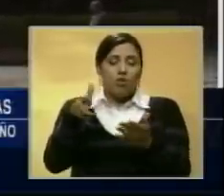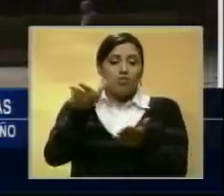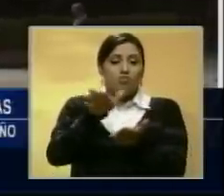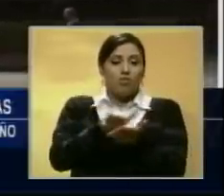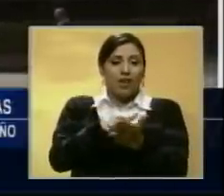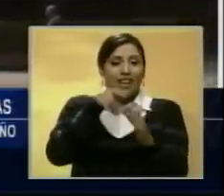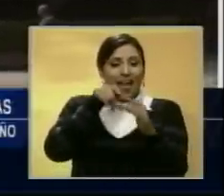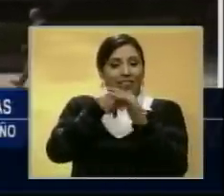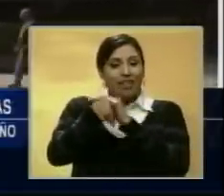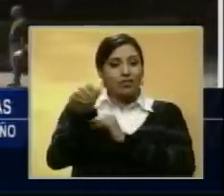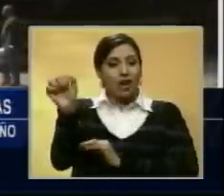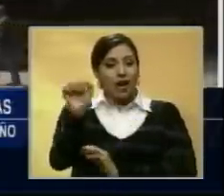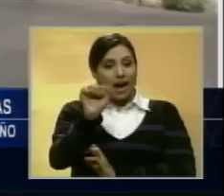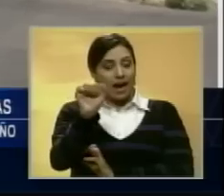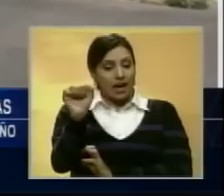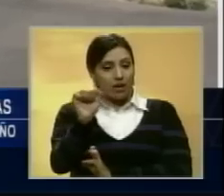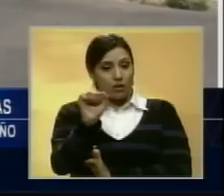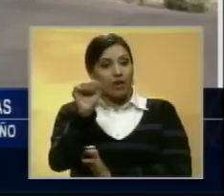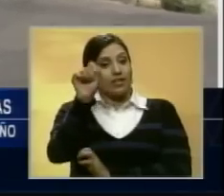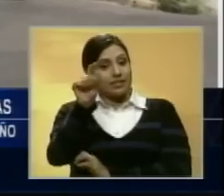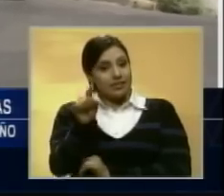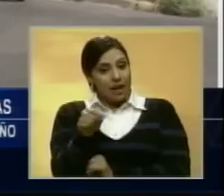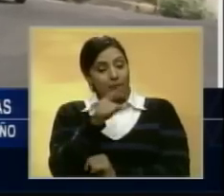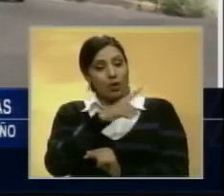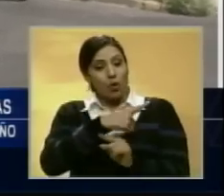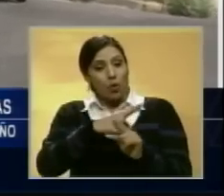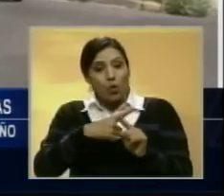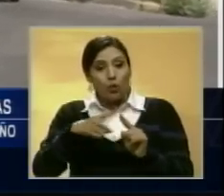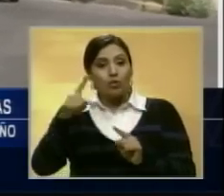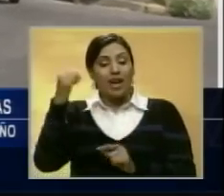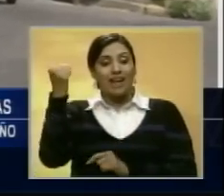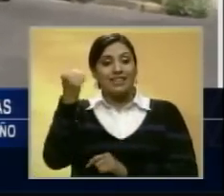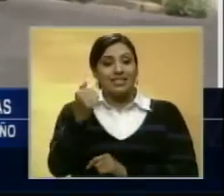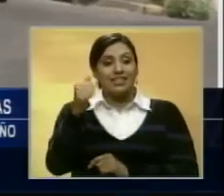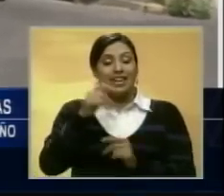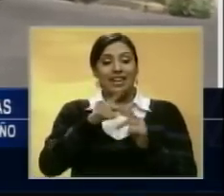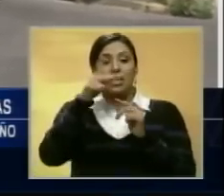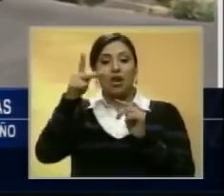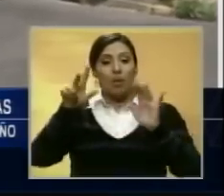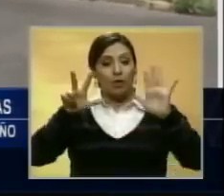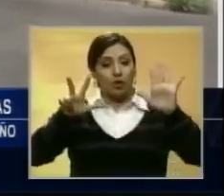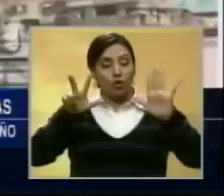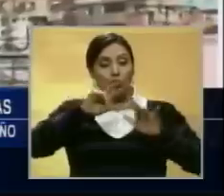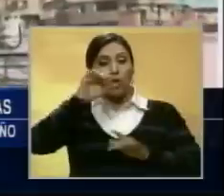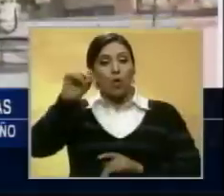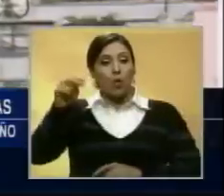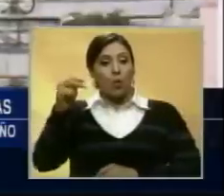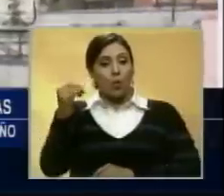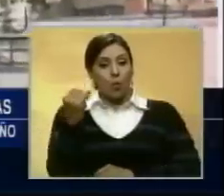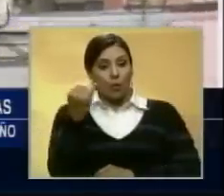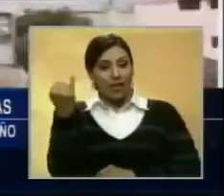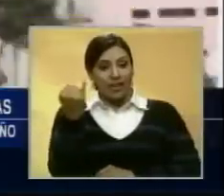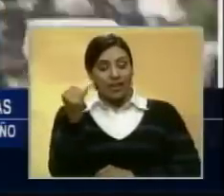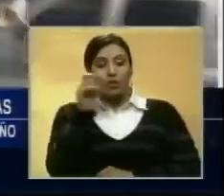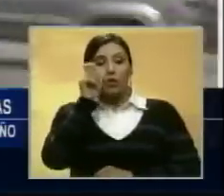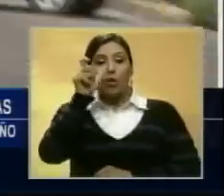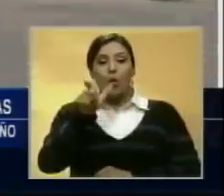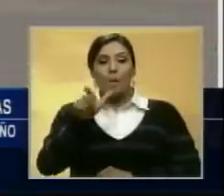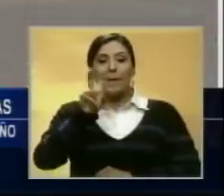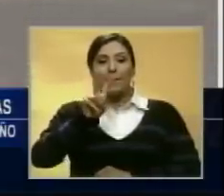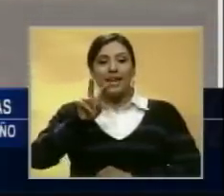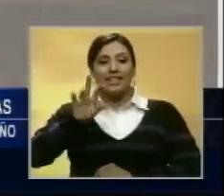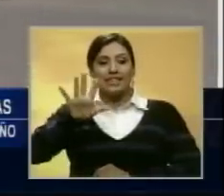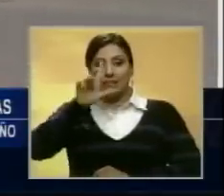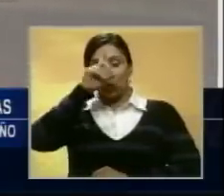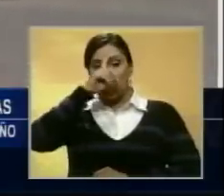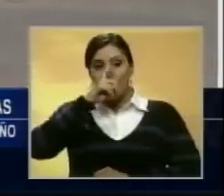vida dentro de su vehículo. También este fin de semana fue asesinado en el kilómetro 8 del Junquito Luigi Esteban Perero, de